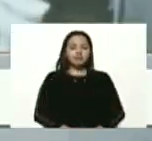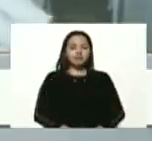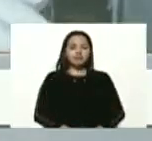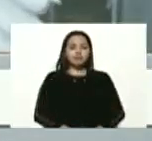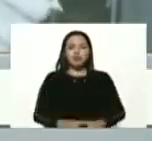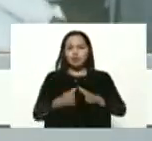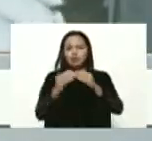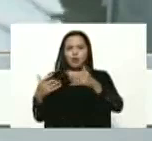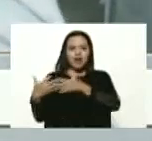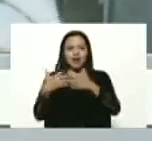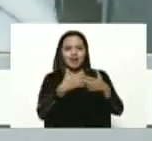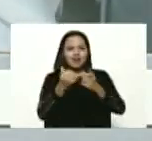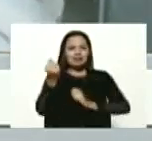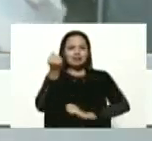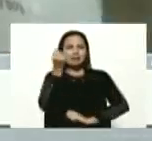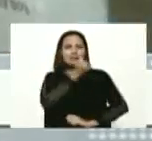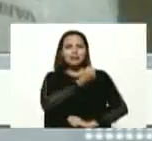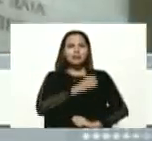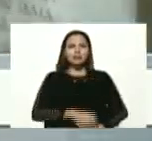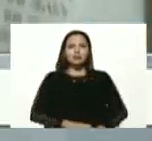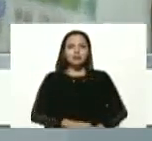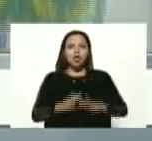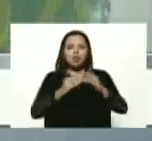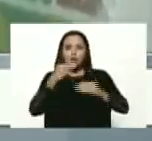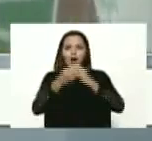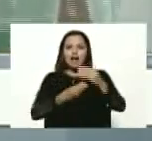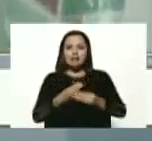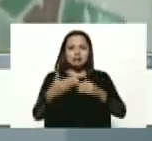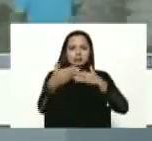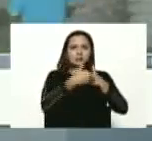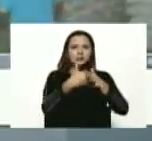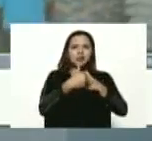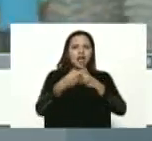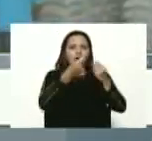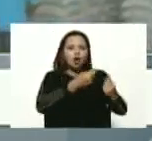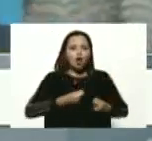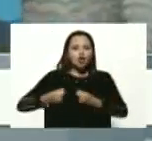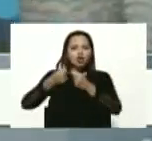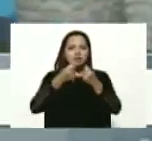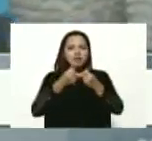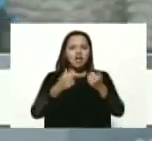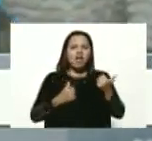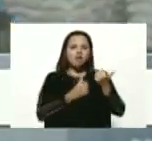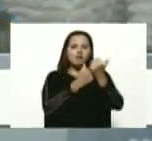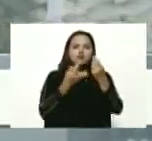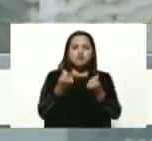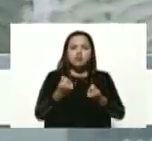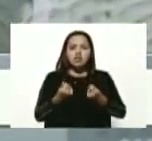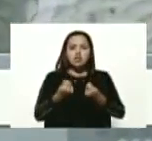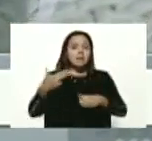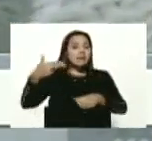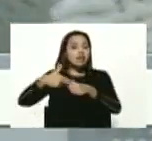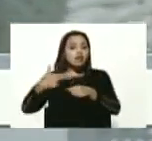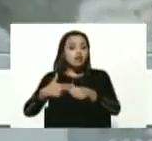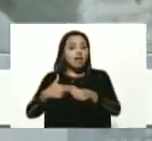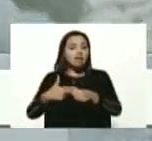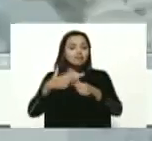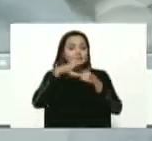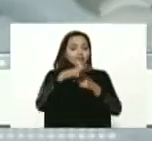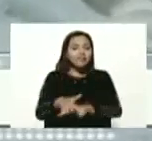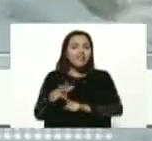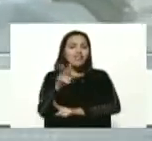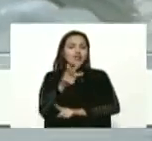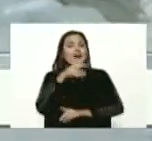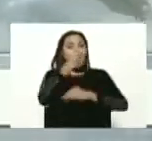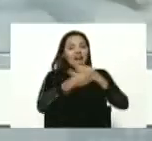toda esta guerra criminal, toda esta tortura económica, financiera, petrolera que metieron sobre Venezuela desde el